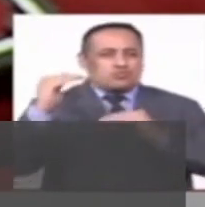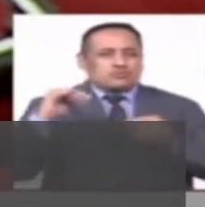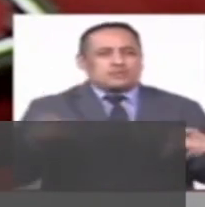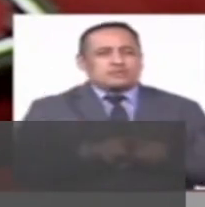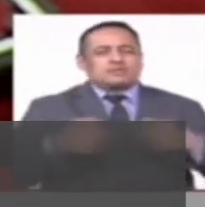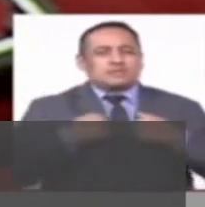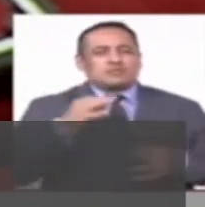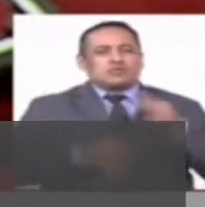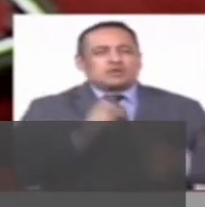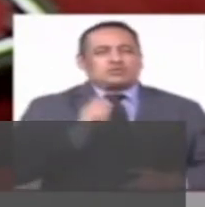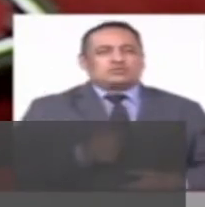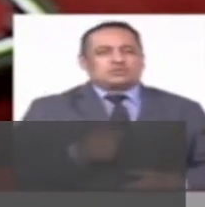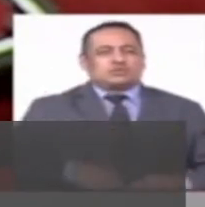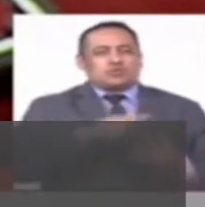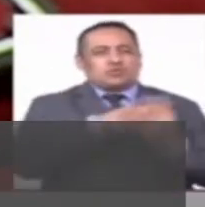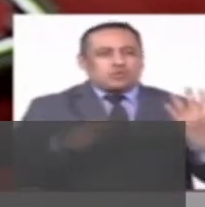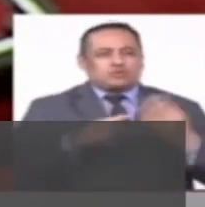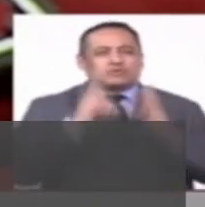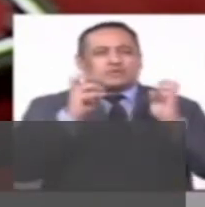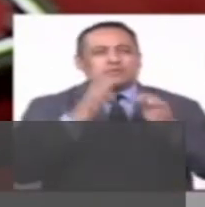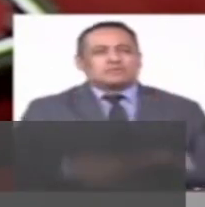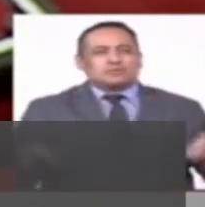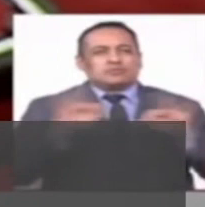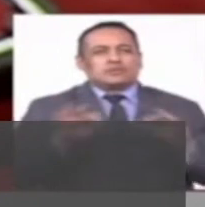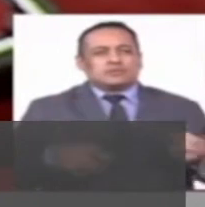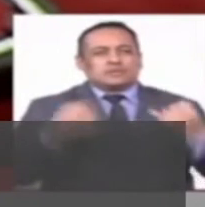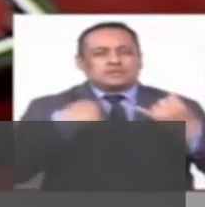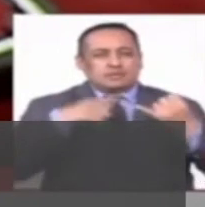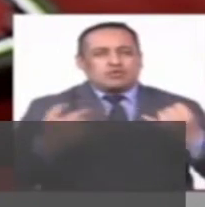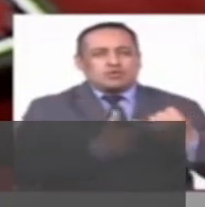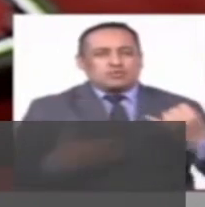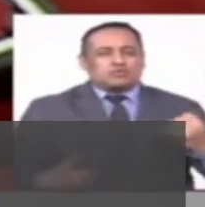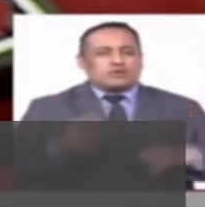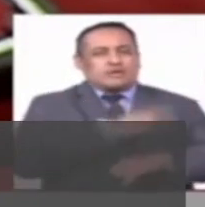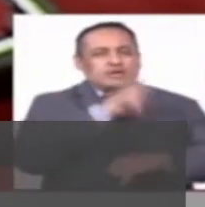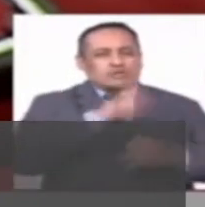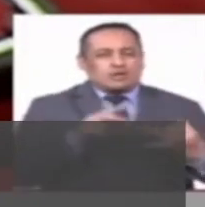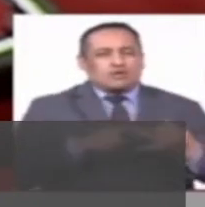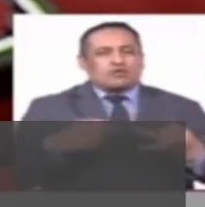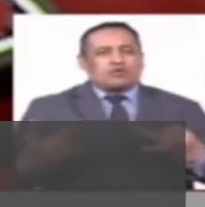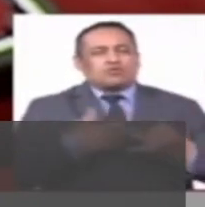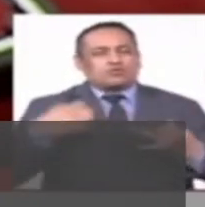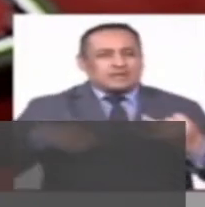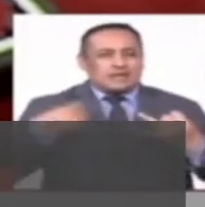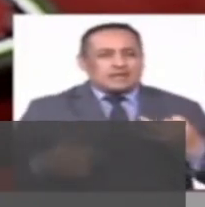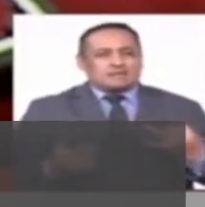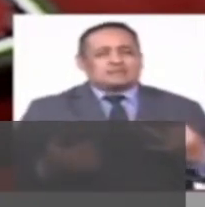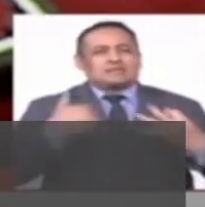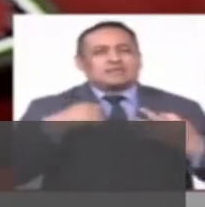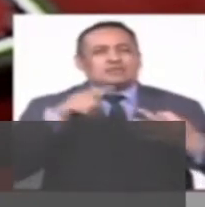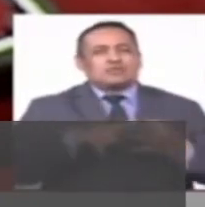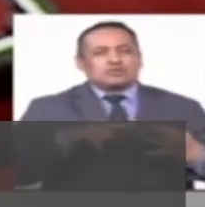tenemos en la justicia cuatro actores importantes tenemos los gobiernos regionales los los alcaldes